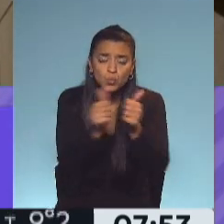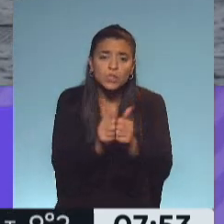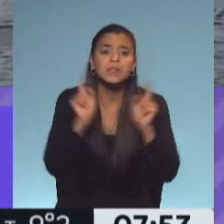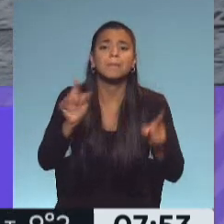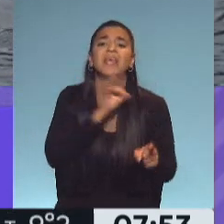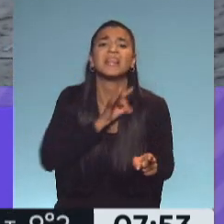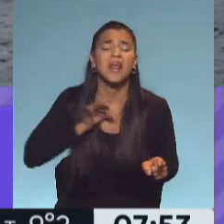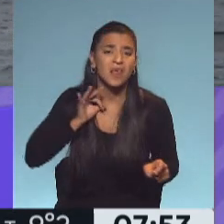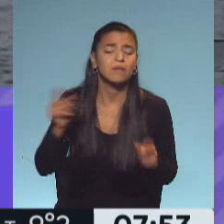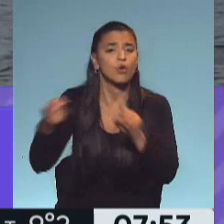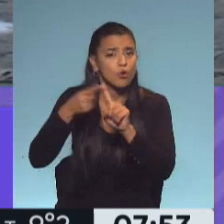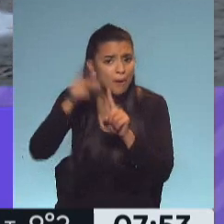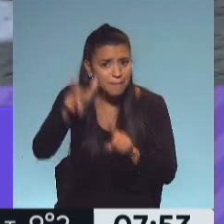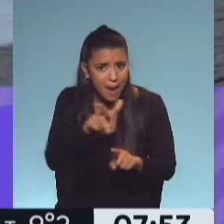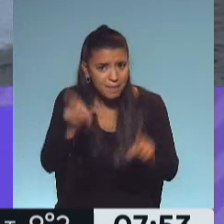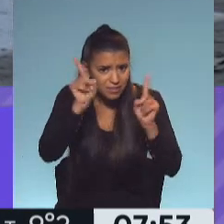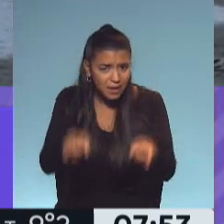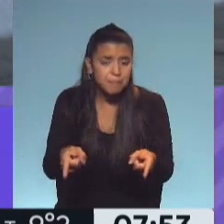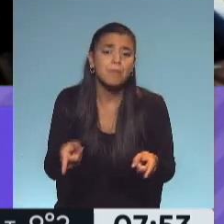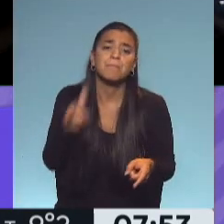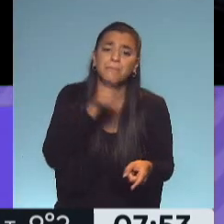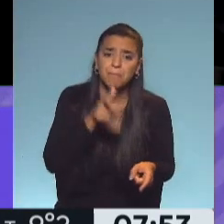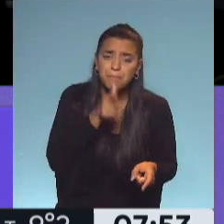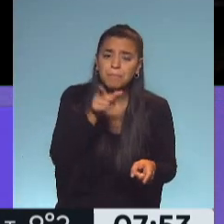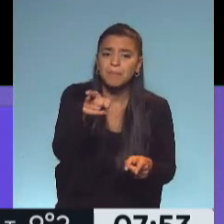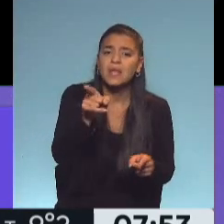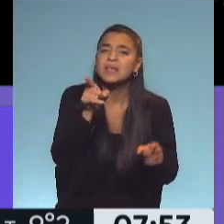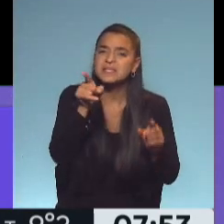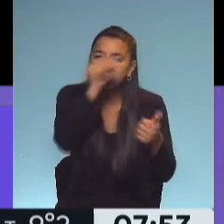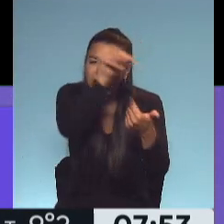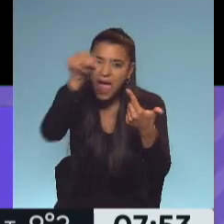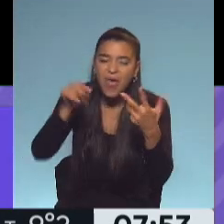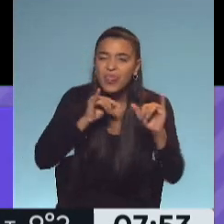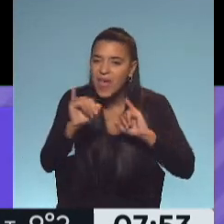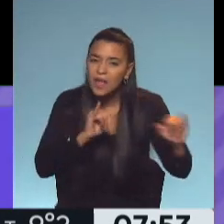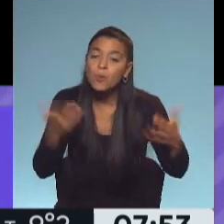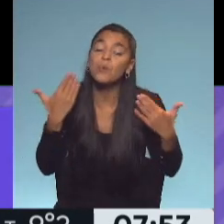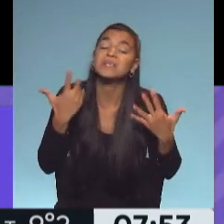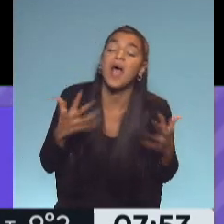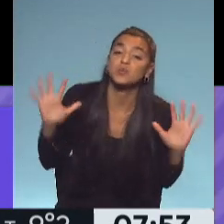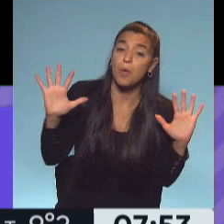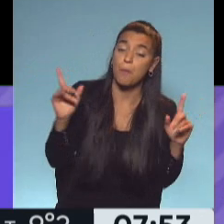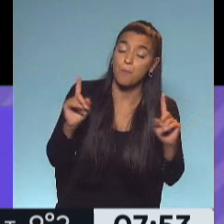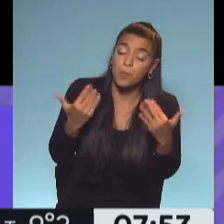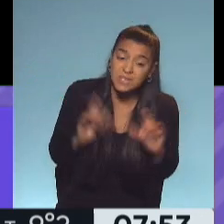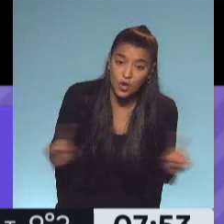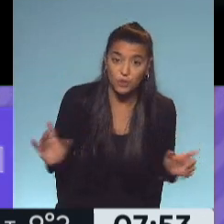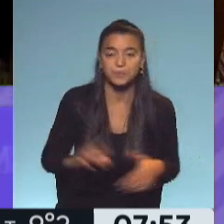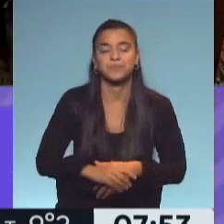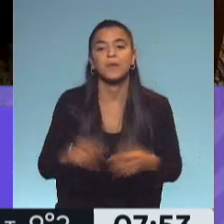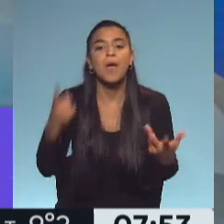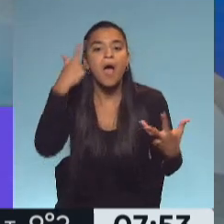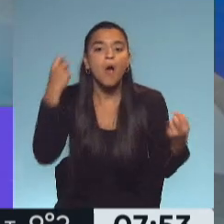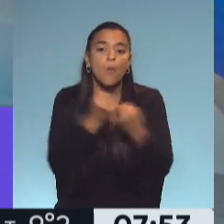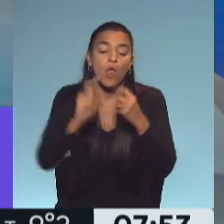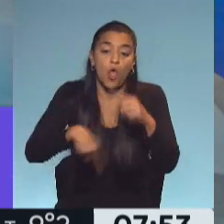muy cercana al Papa Francisco. Entonces digo, todas esas puntas pueden ser una casualidad, pueden ser. A ver, No quiere decir que haya un